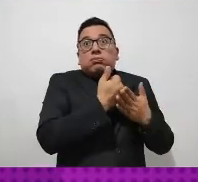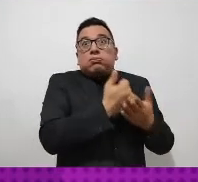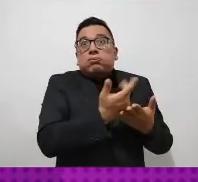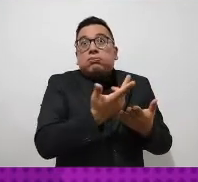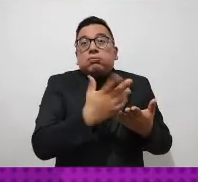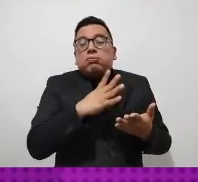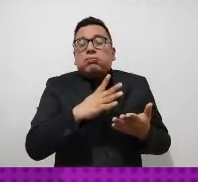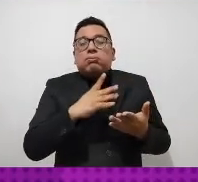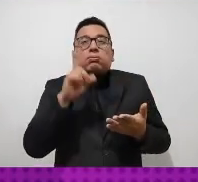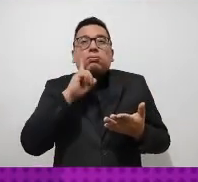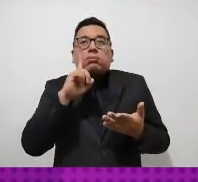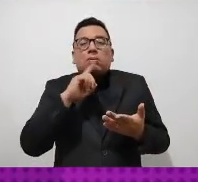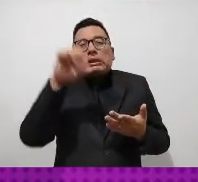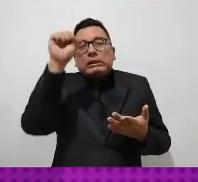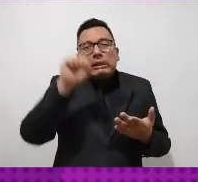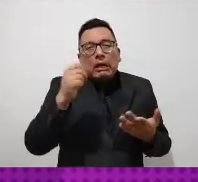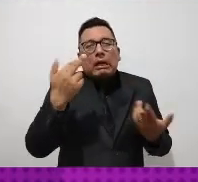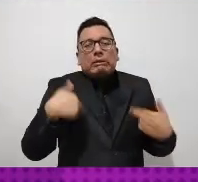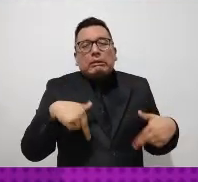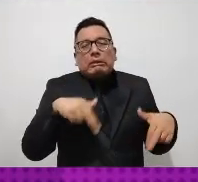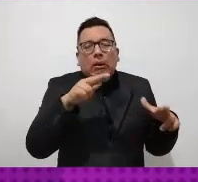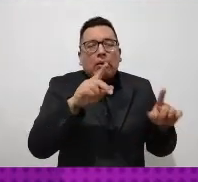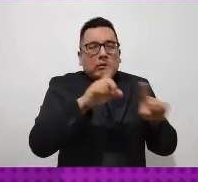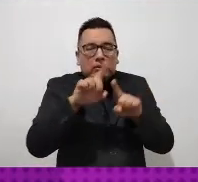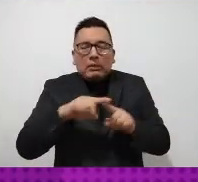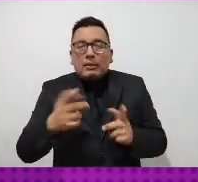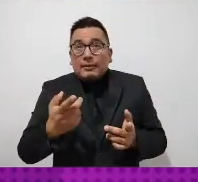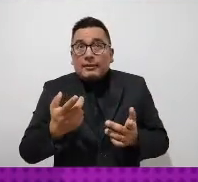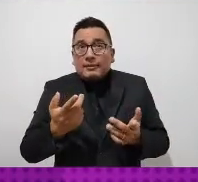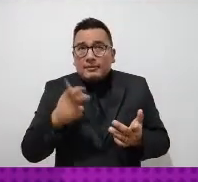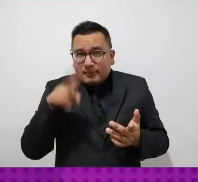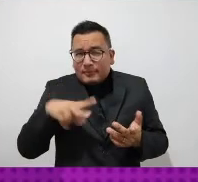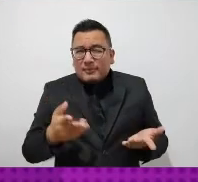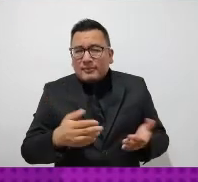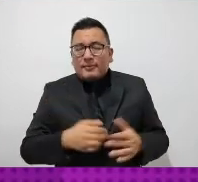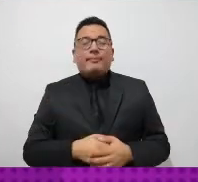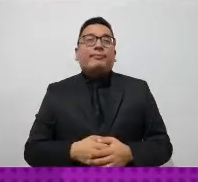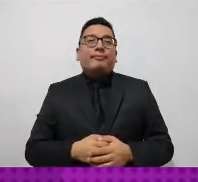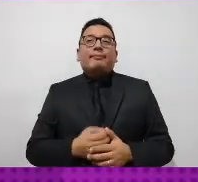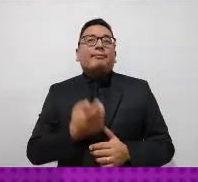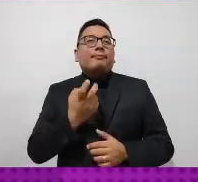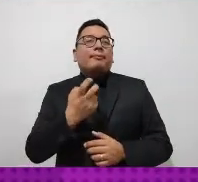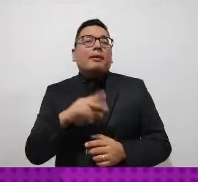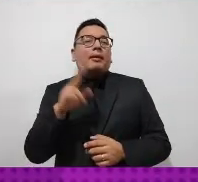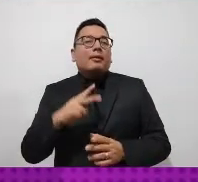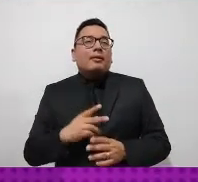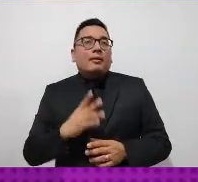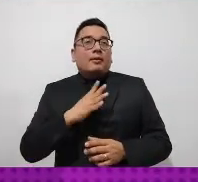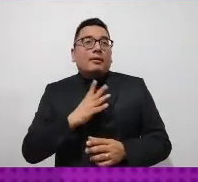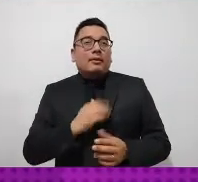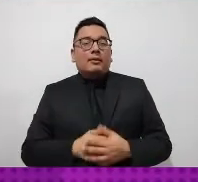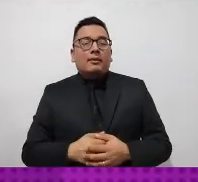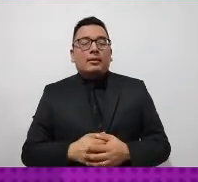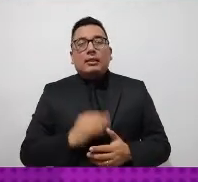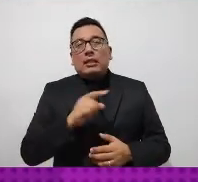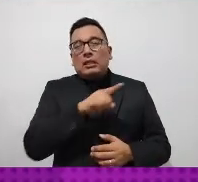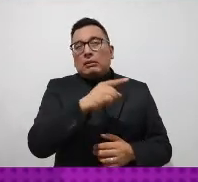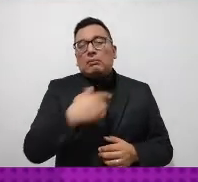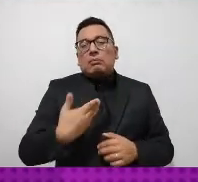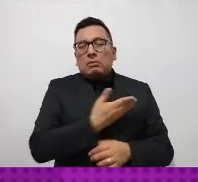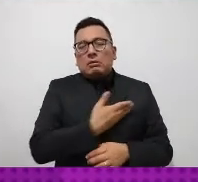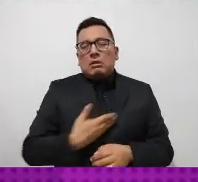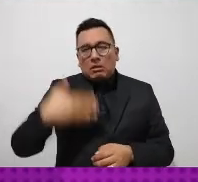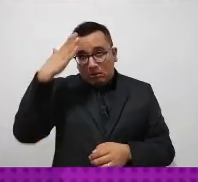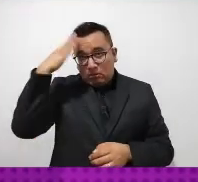de mujeres que colaboran con él en esa función. Exactamente, de esa manera, o sea, independientemente de quién encabece,